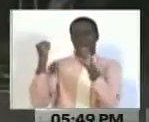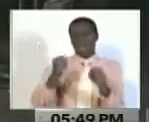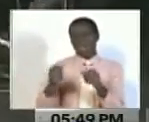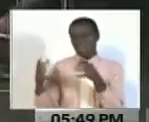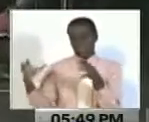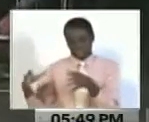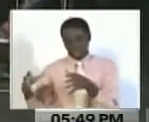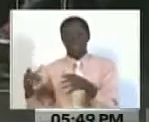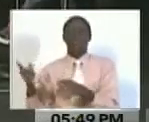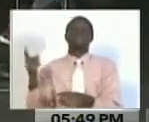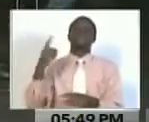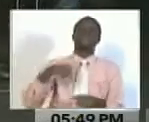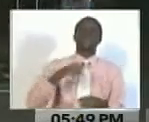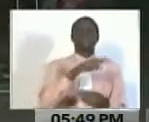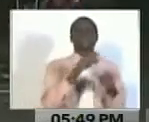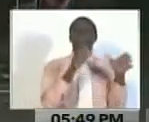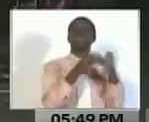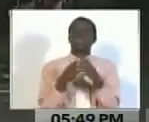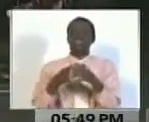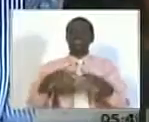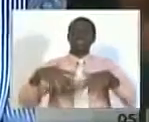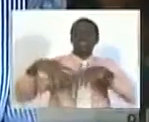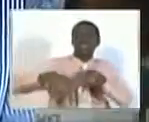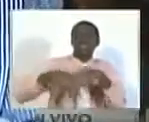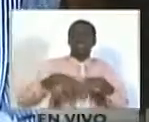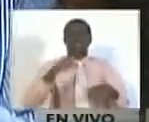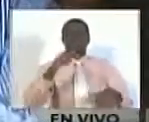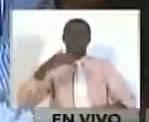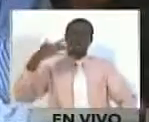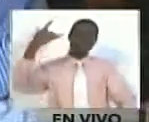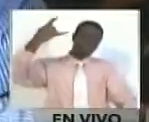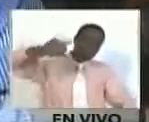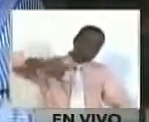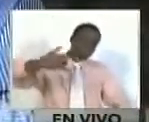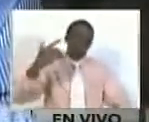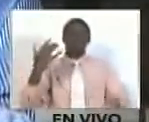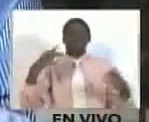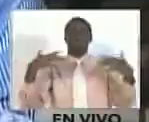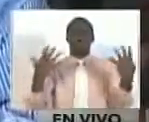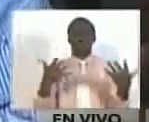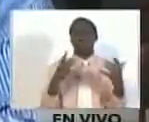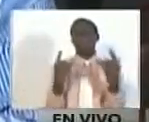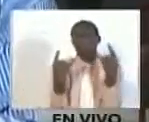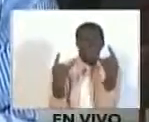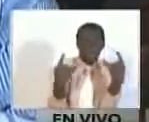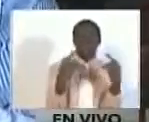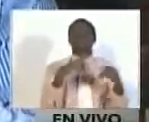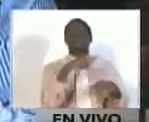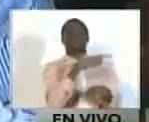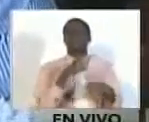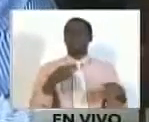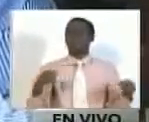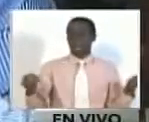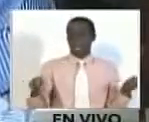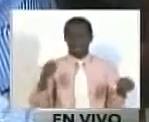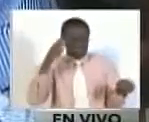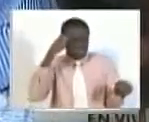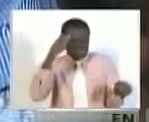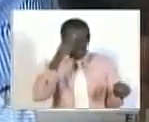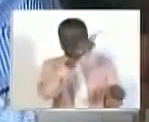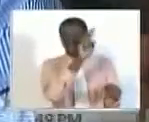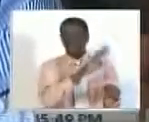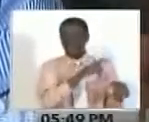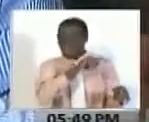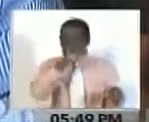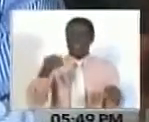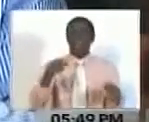ver agrupaciones de reggae, de hip hop, de rap, de rock, de música tradicional venezolana, la más pura esencia. Y